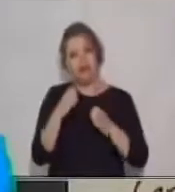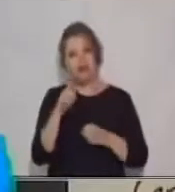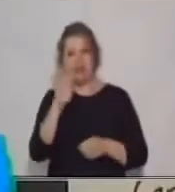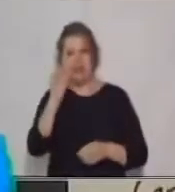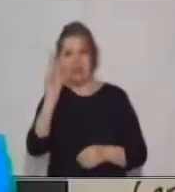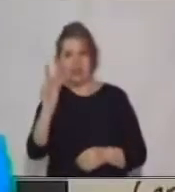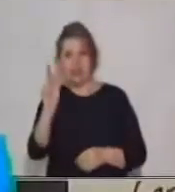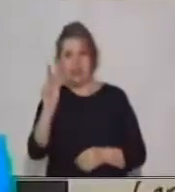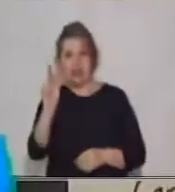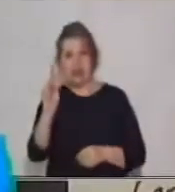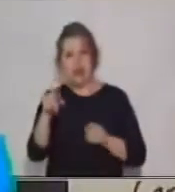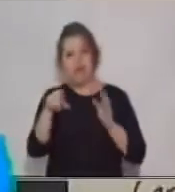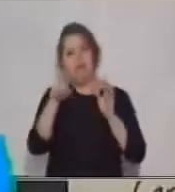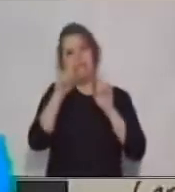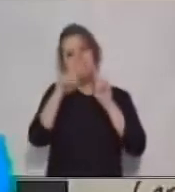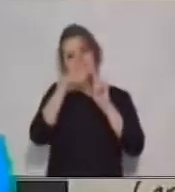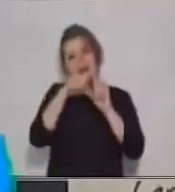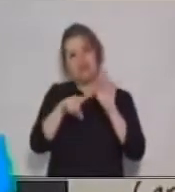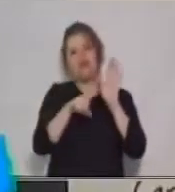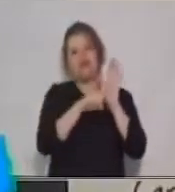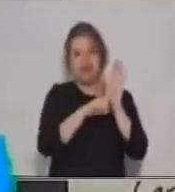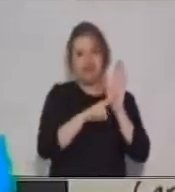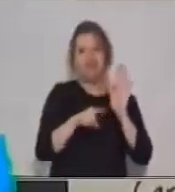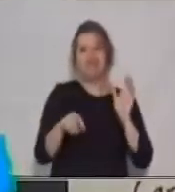acompaña. Entonces, observemos.